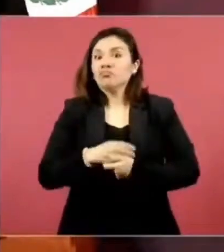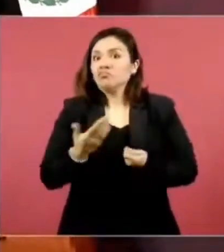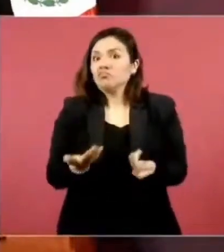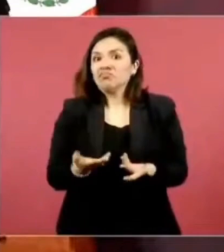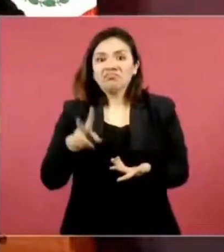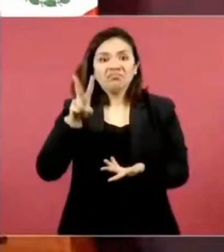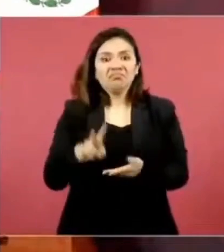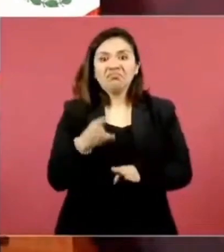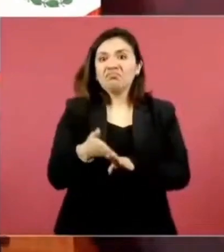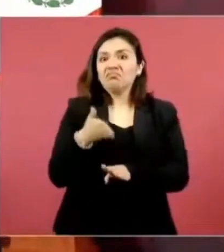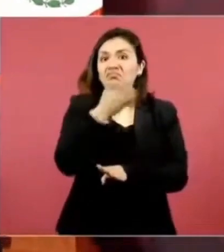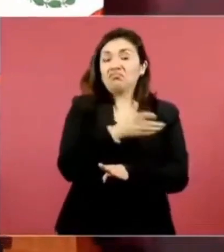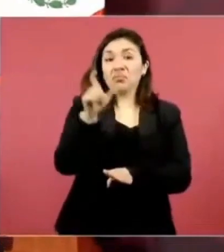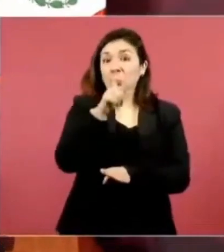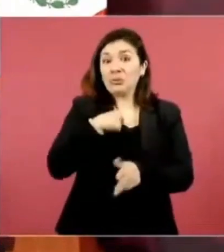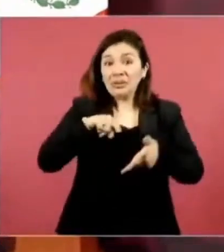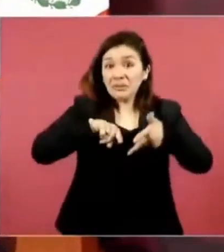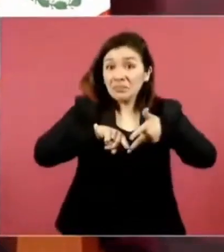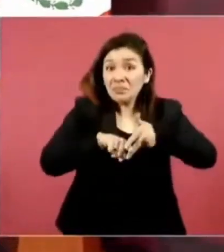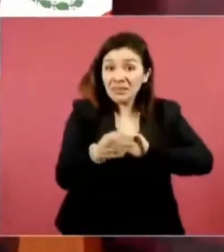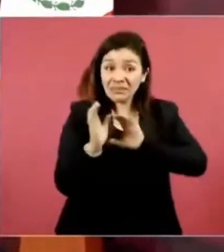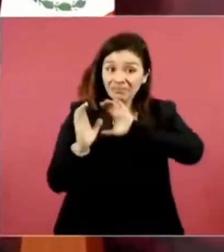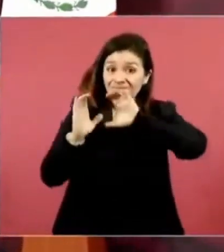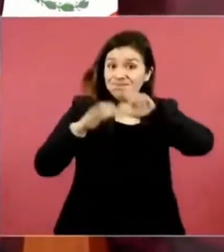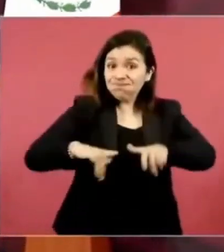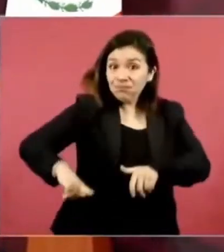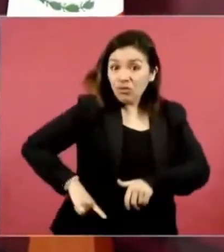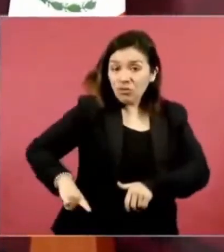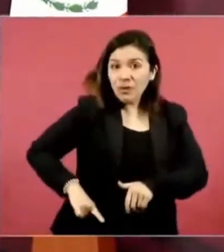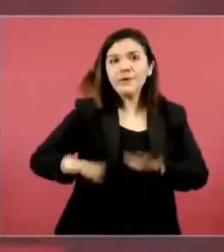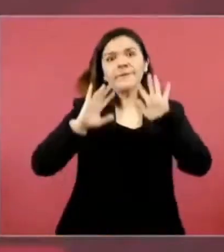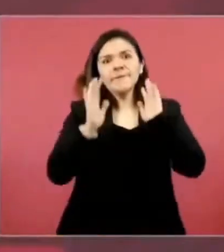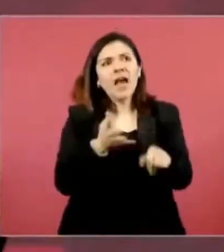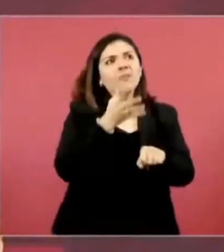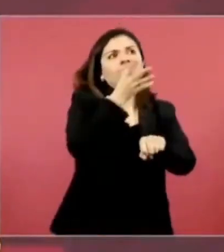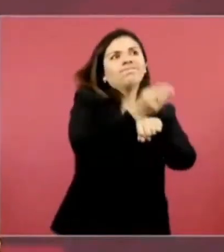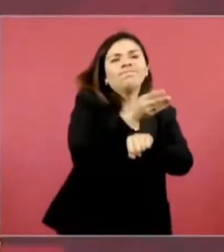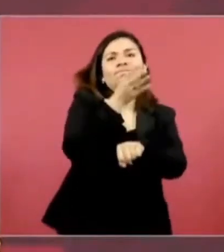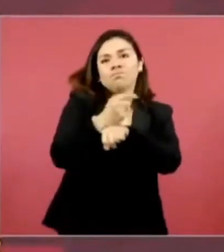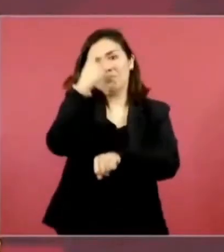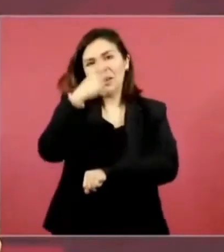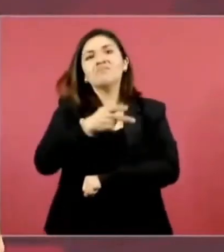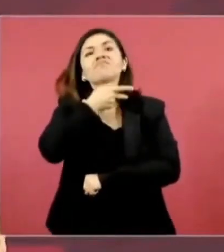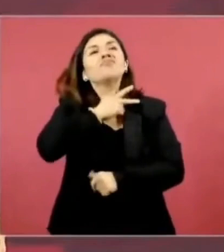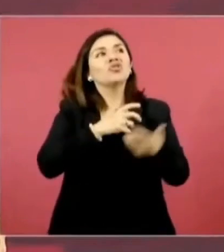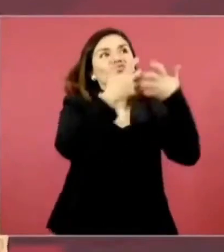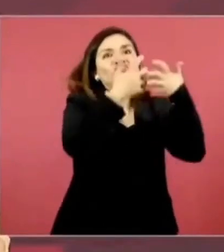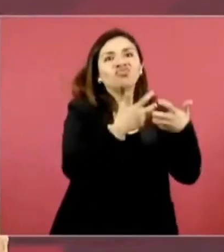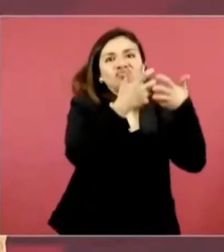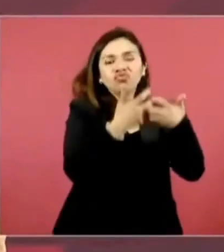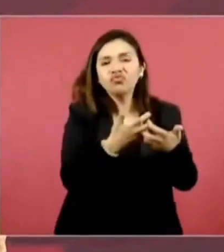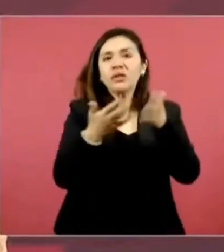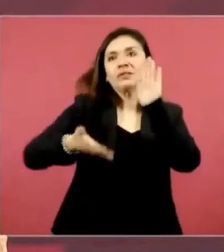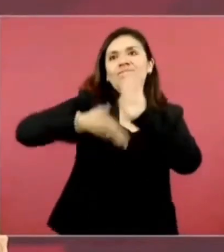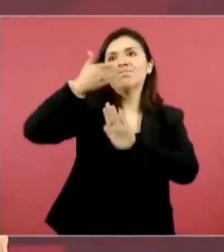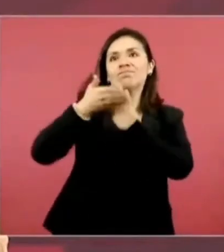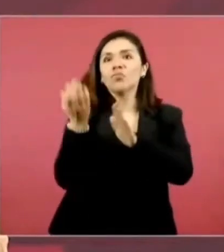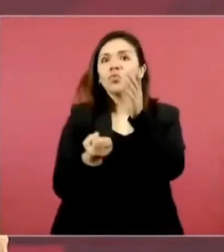Desde que entramos empezamos a rehabilitar las refinerías, a construir la nueva refinería.